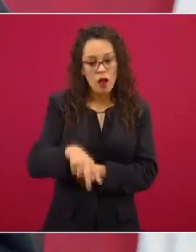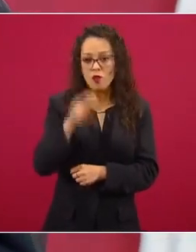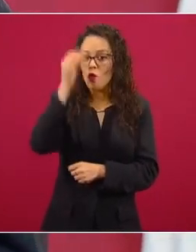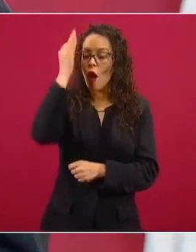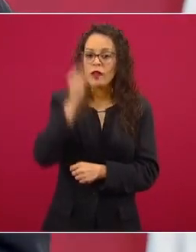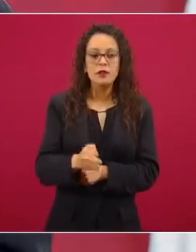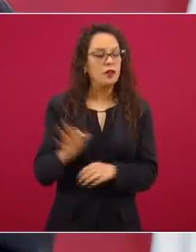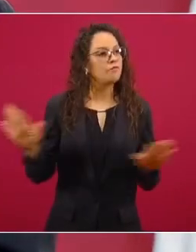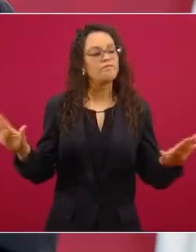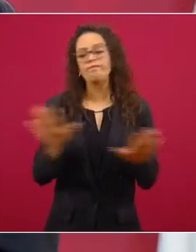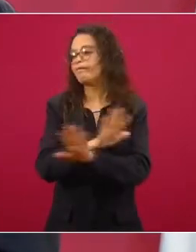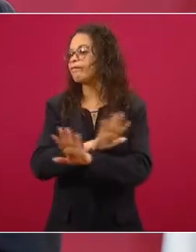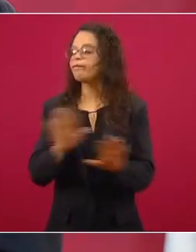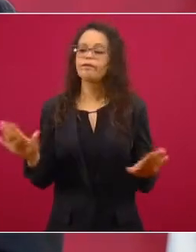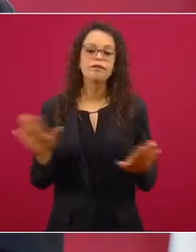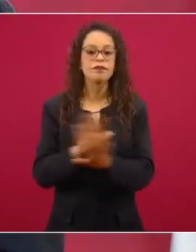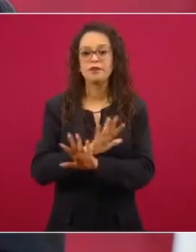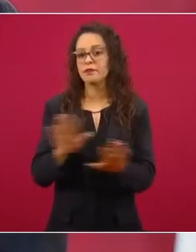permitimos